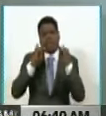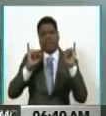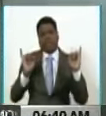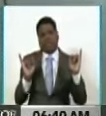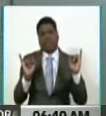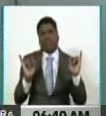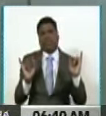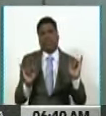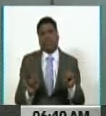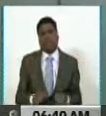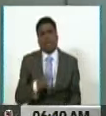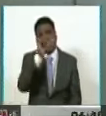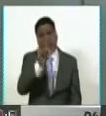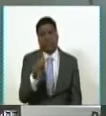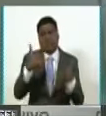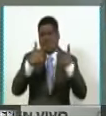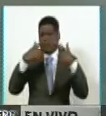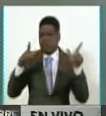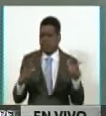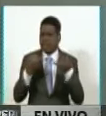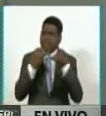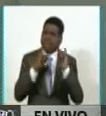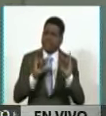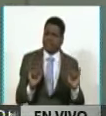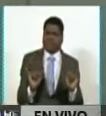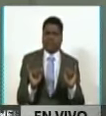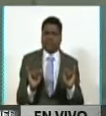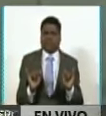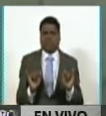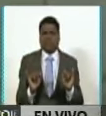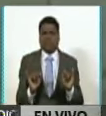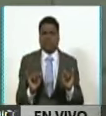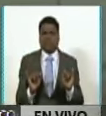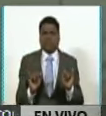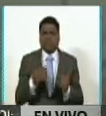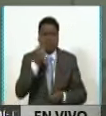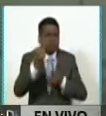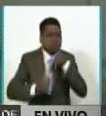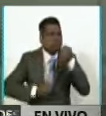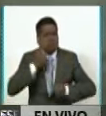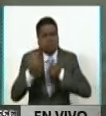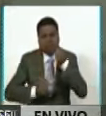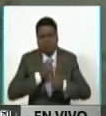Genes de libertad, de independencia, corrían por aquel hombre.